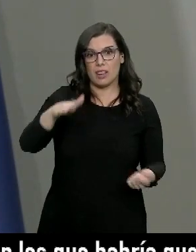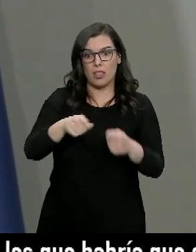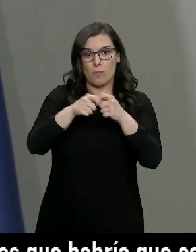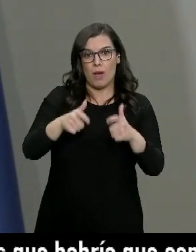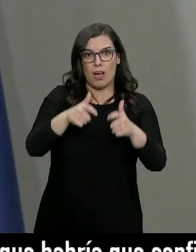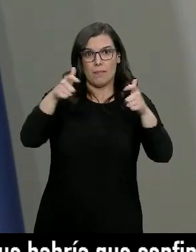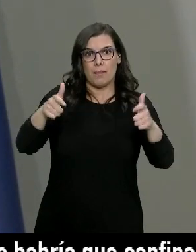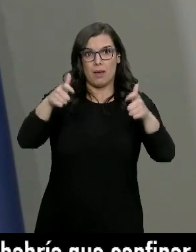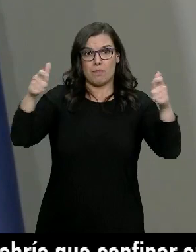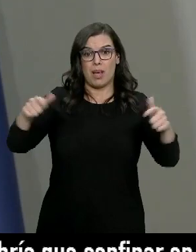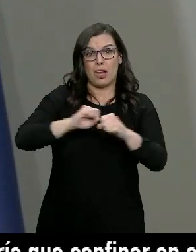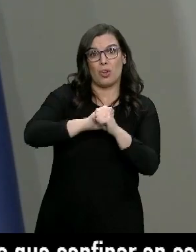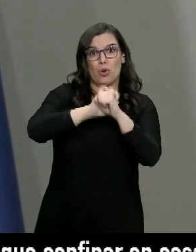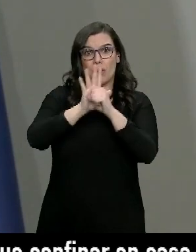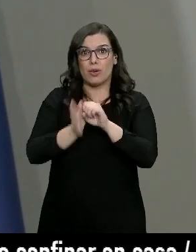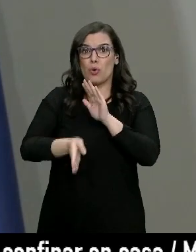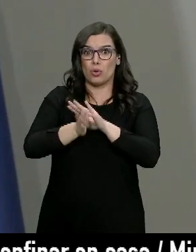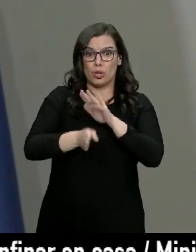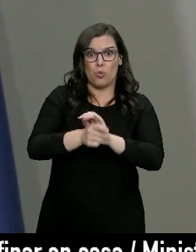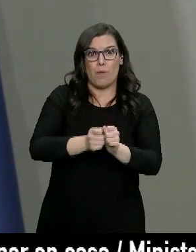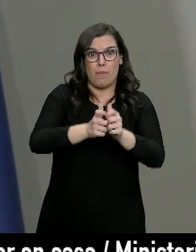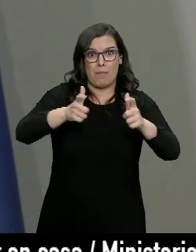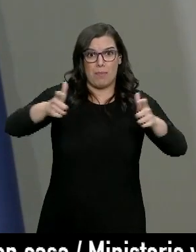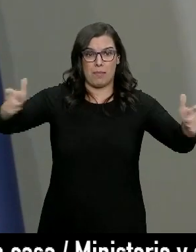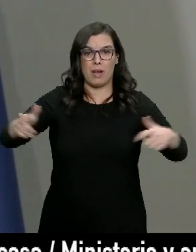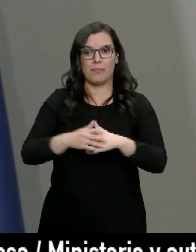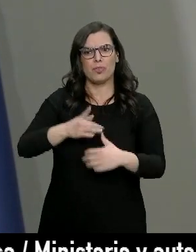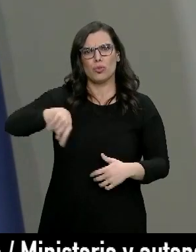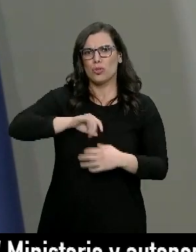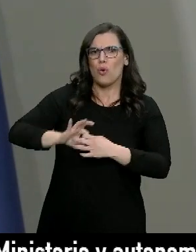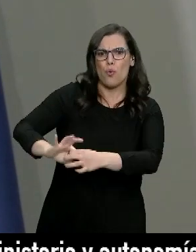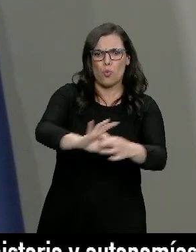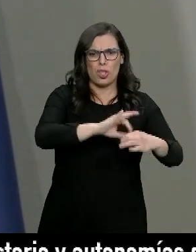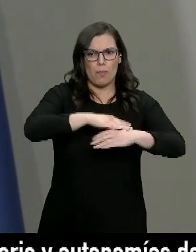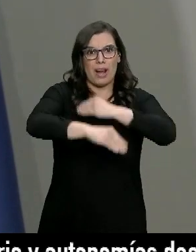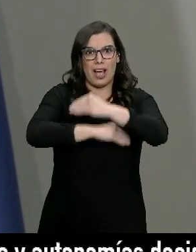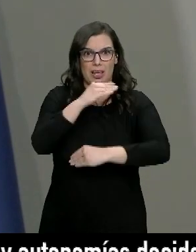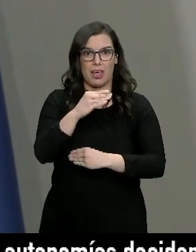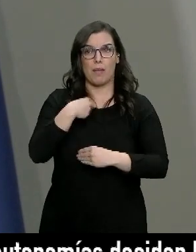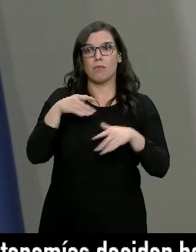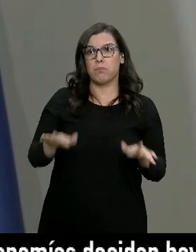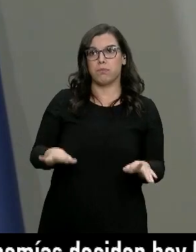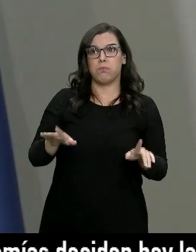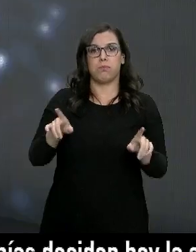semana el coronavirus sigue creciendo. Estamos unidos en la acción, pero no en la inacción.